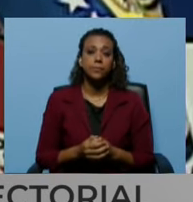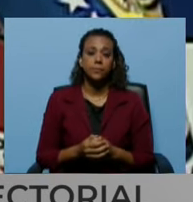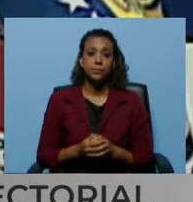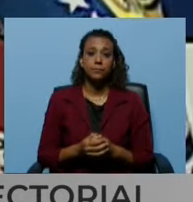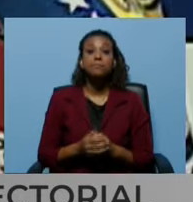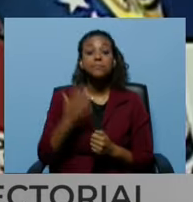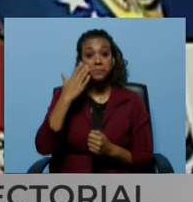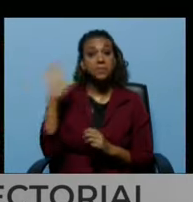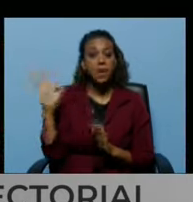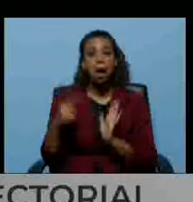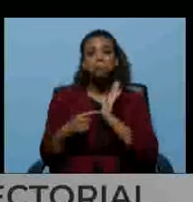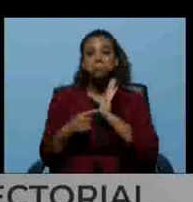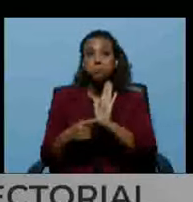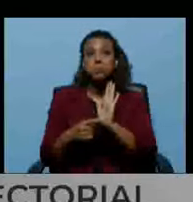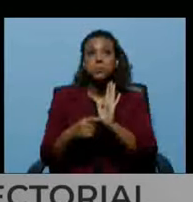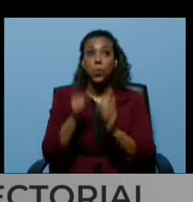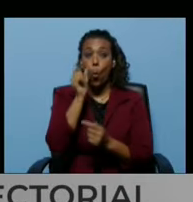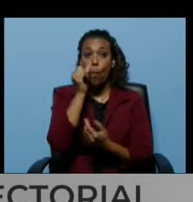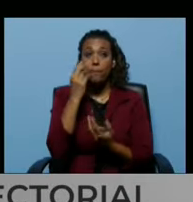Ahí están.